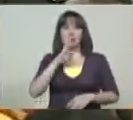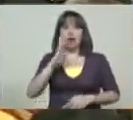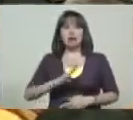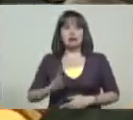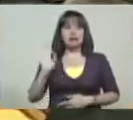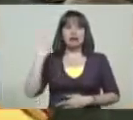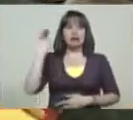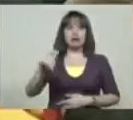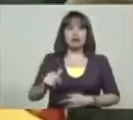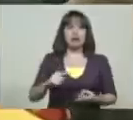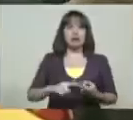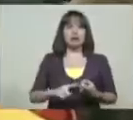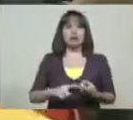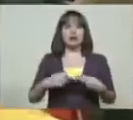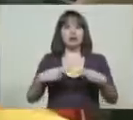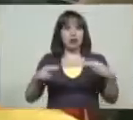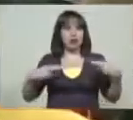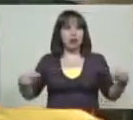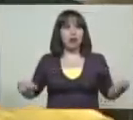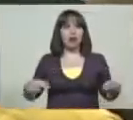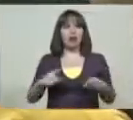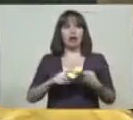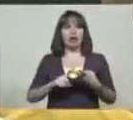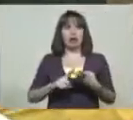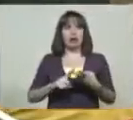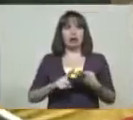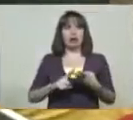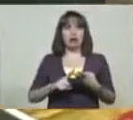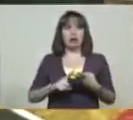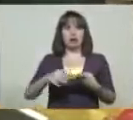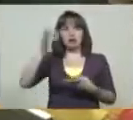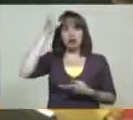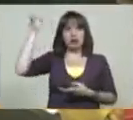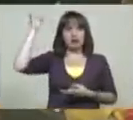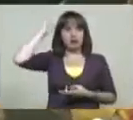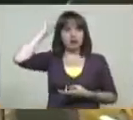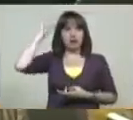Panamá, Palestina, Guinea-Bissau, Chile,